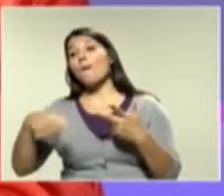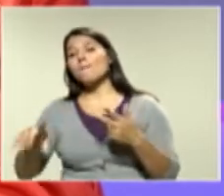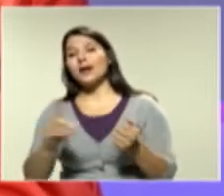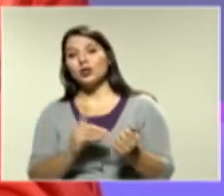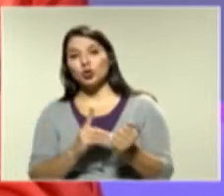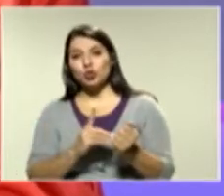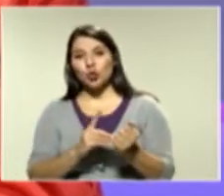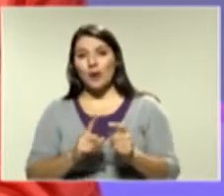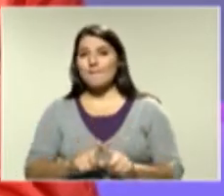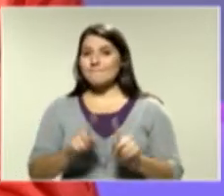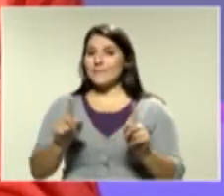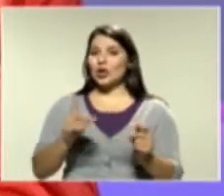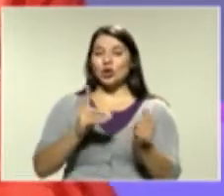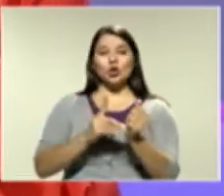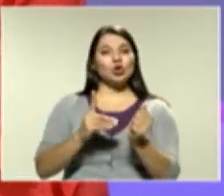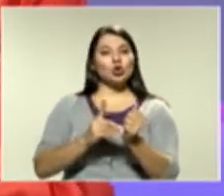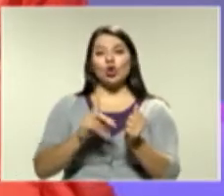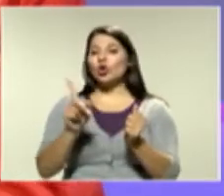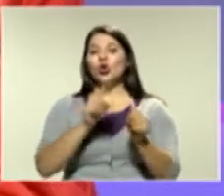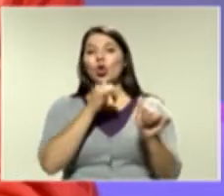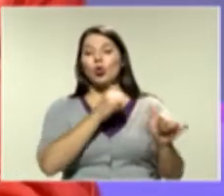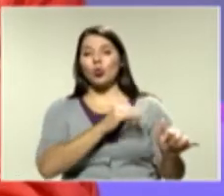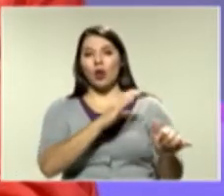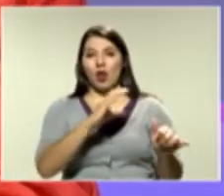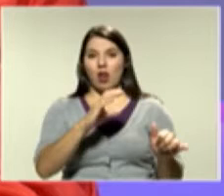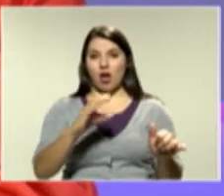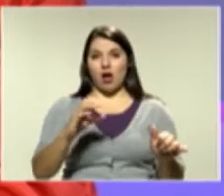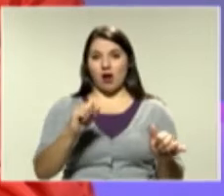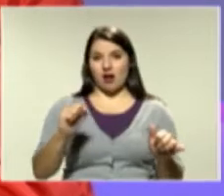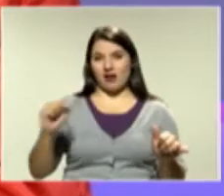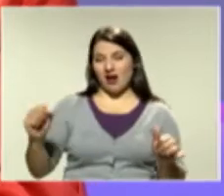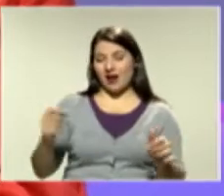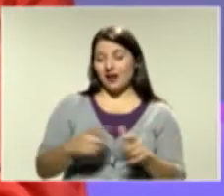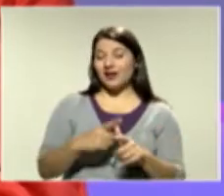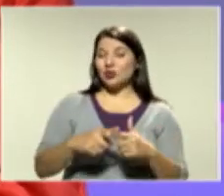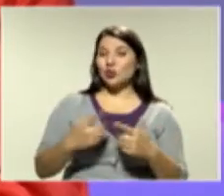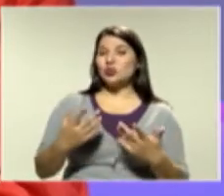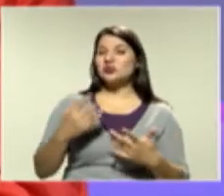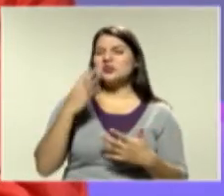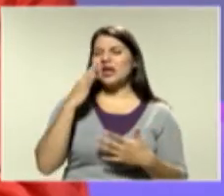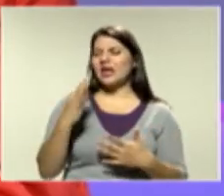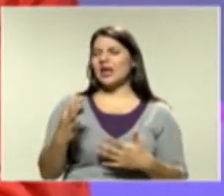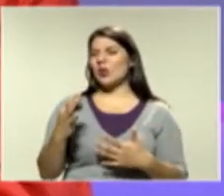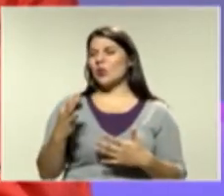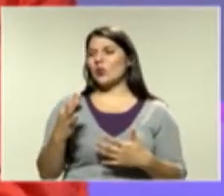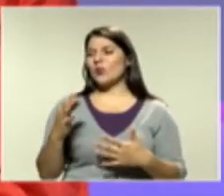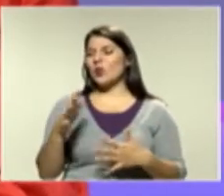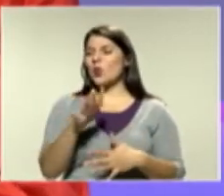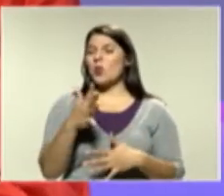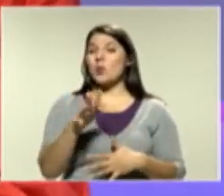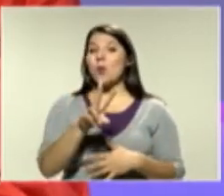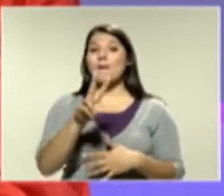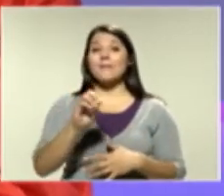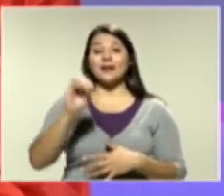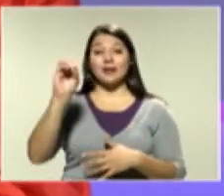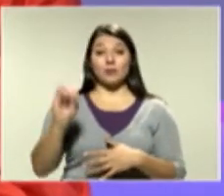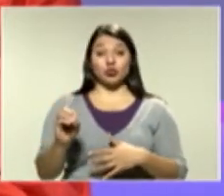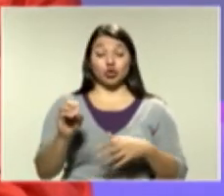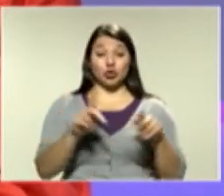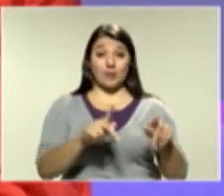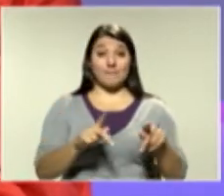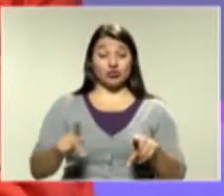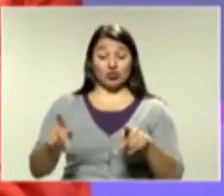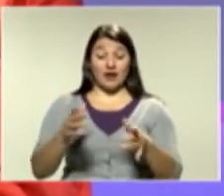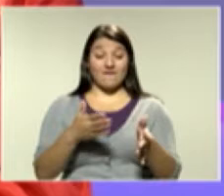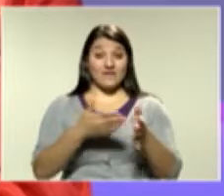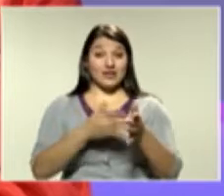ese paso de reporte a la caja. Entonces ellos creo que habían dicho que solamente como un 20% de las intoxicaciones